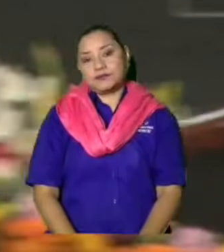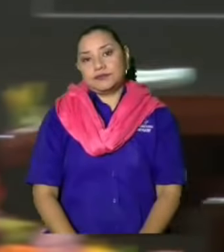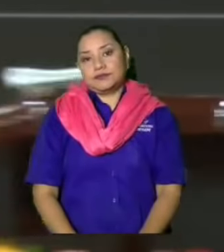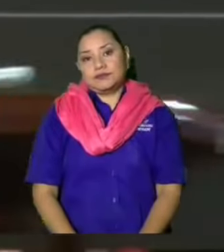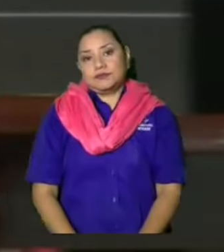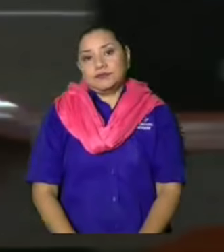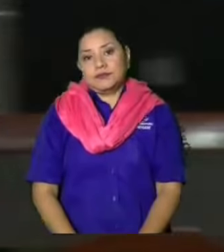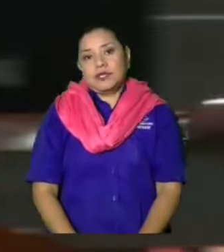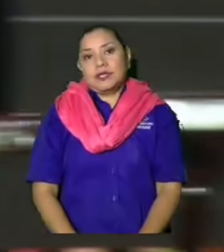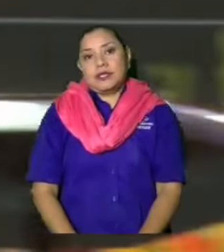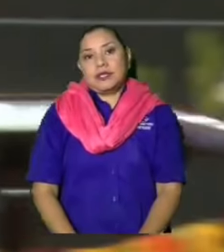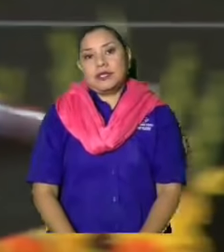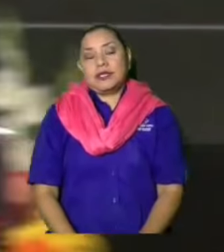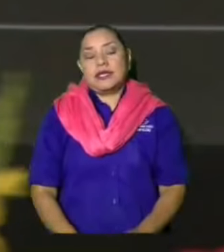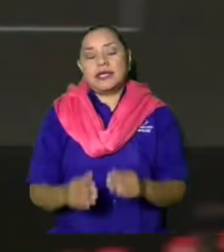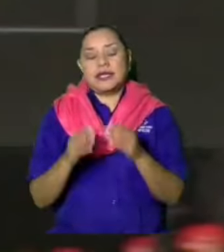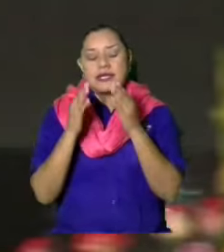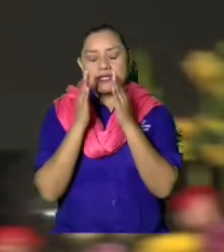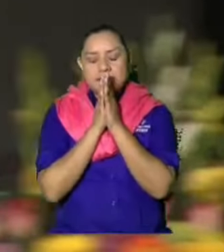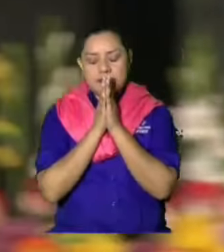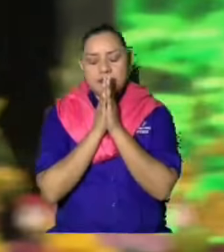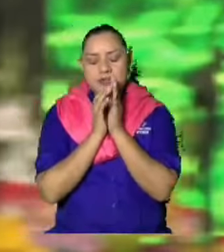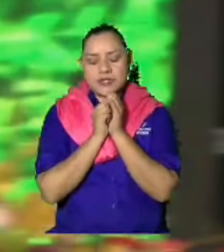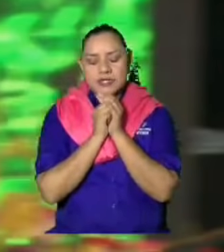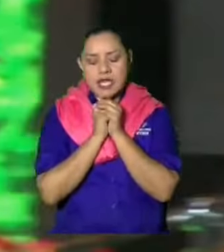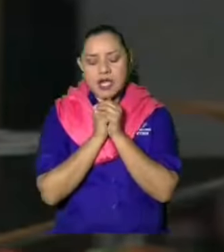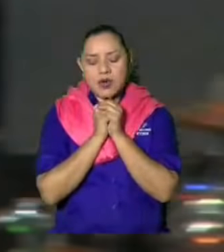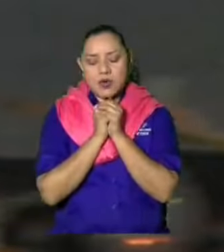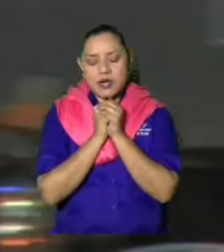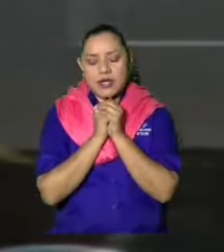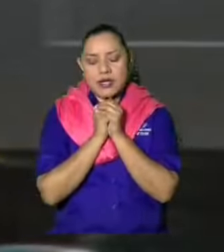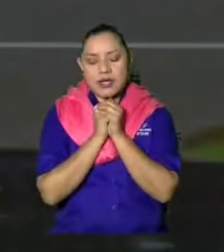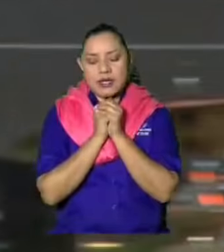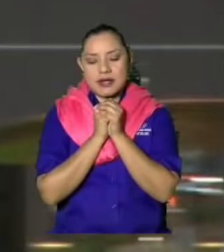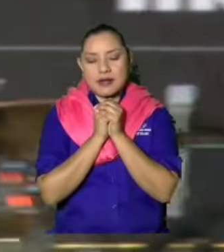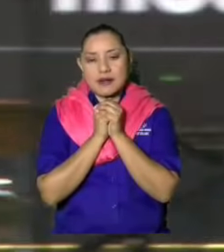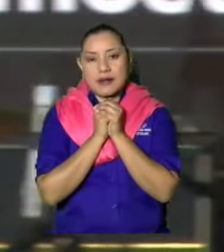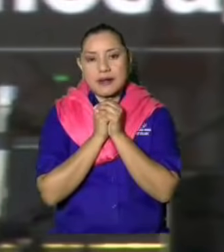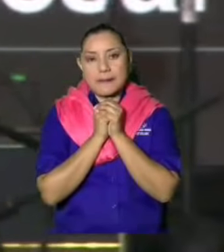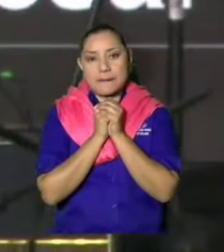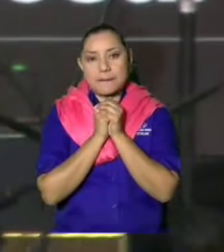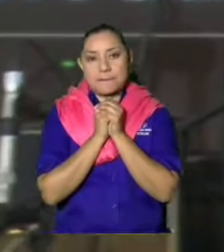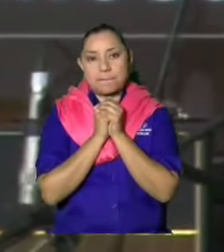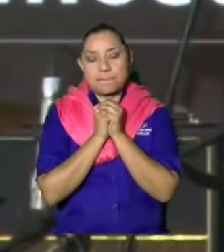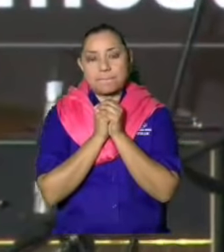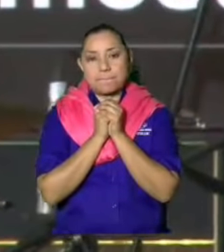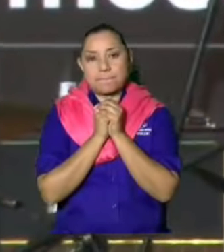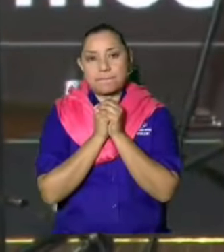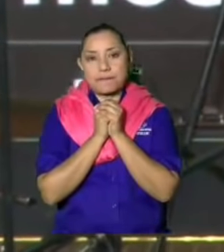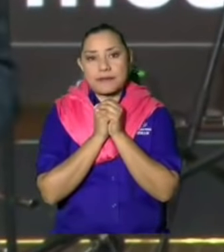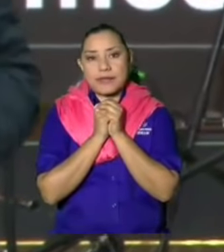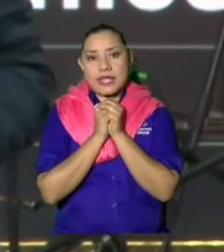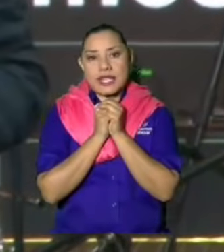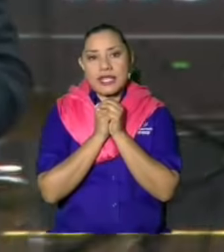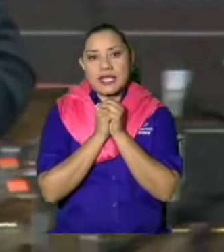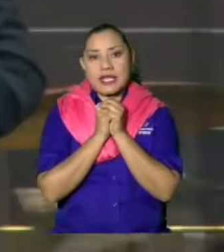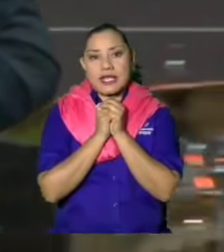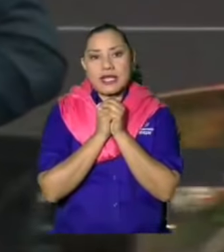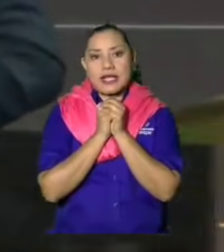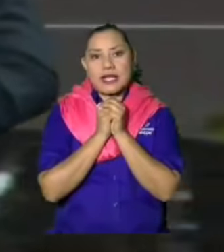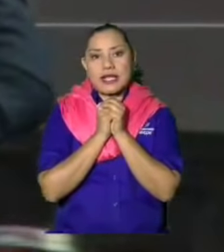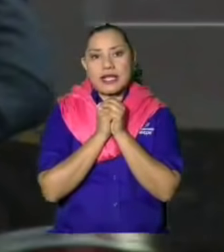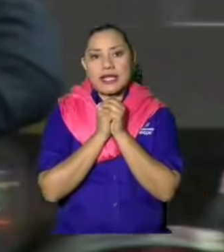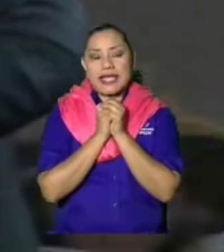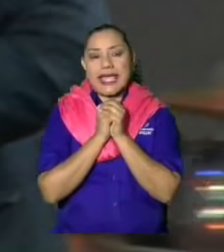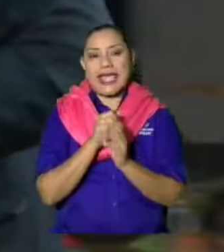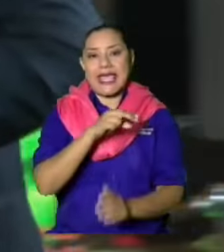Entonces quiero que cierres tus ojos y quiero que empieces a orar. Conéctate conmigo directamente,